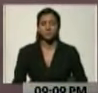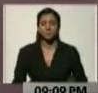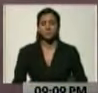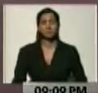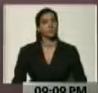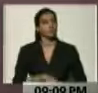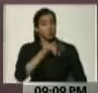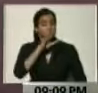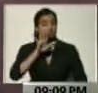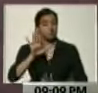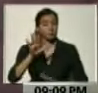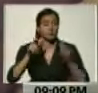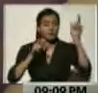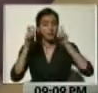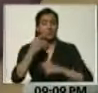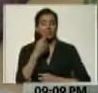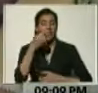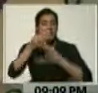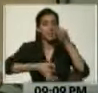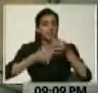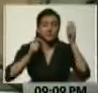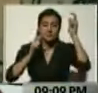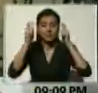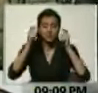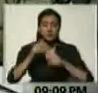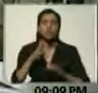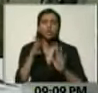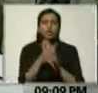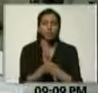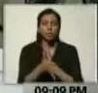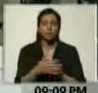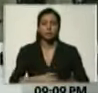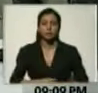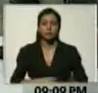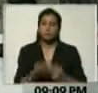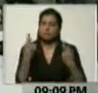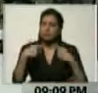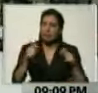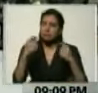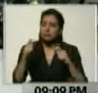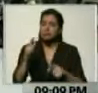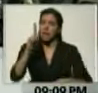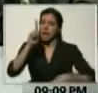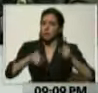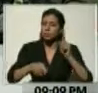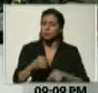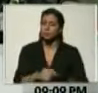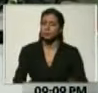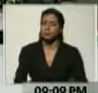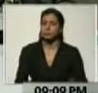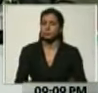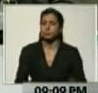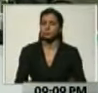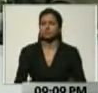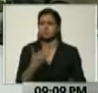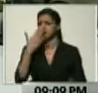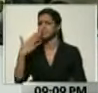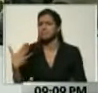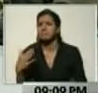Bueno. Hablaba el comandante Chávez ahí sobre los intentos de algunos de